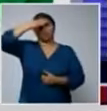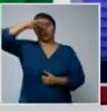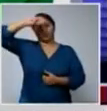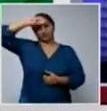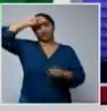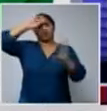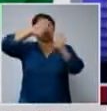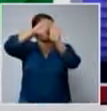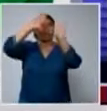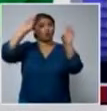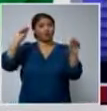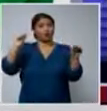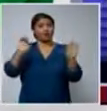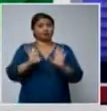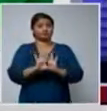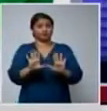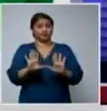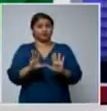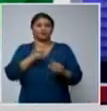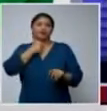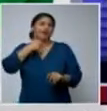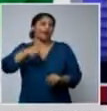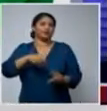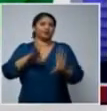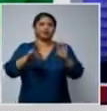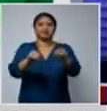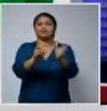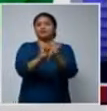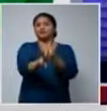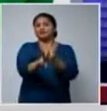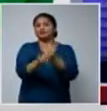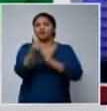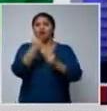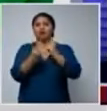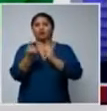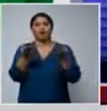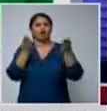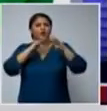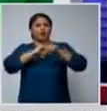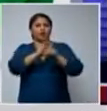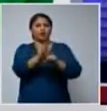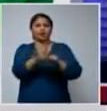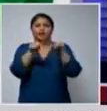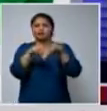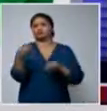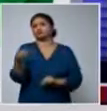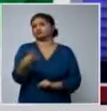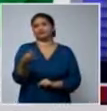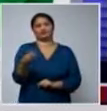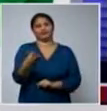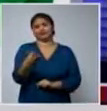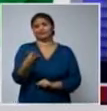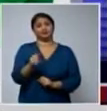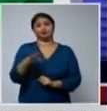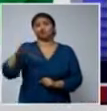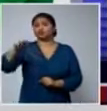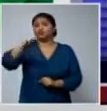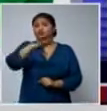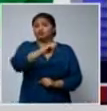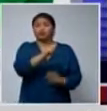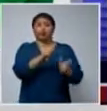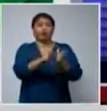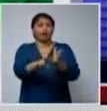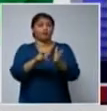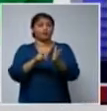Cuba hoy no tiene transmisión de la COVID no es posible. Se mantiene una transmisión